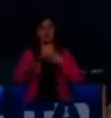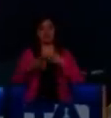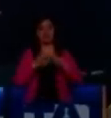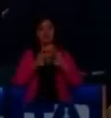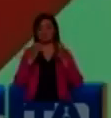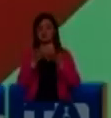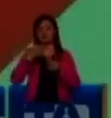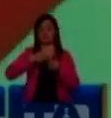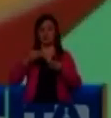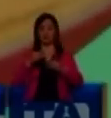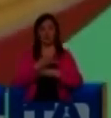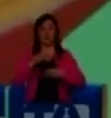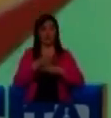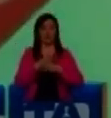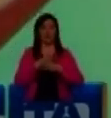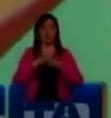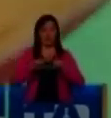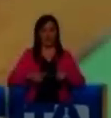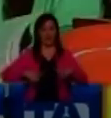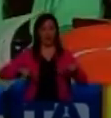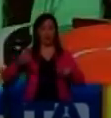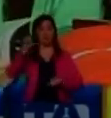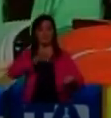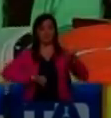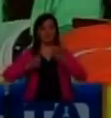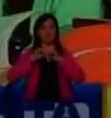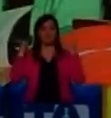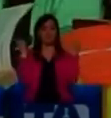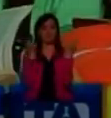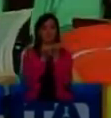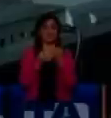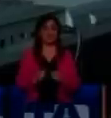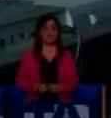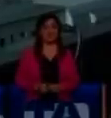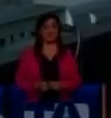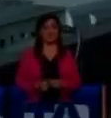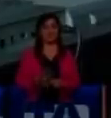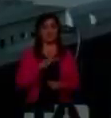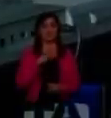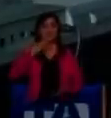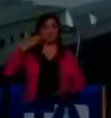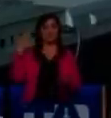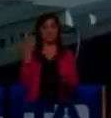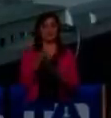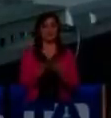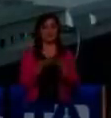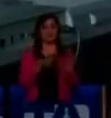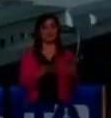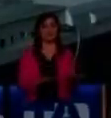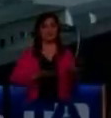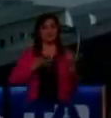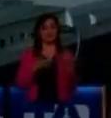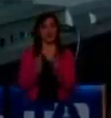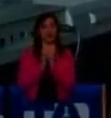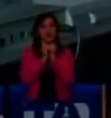clases de matemáticas, lenguas, ciencias y sociales. Estamos muy agradecidos, estamos con mucha expectativa de que